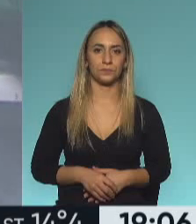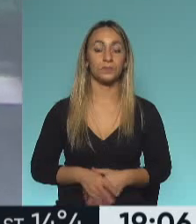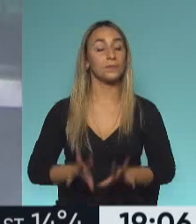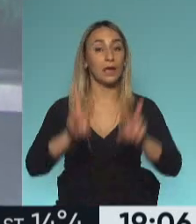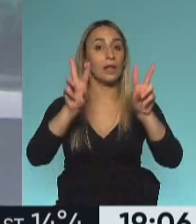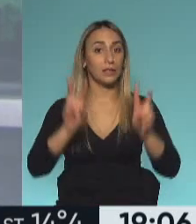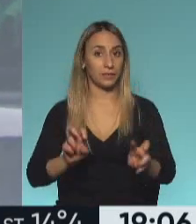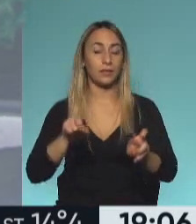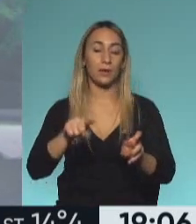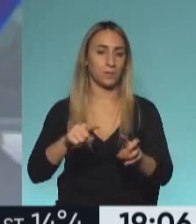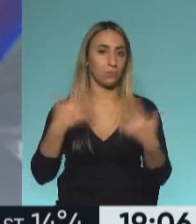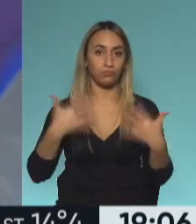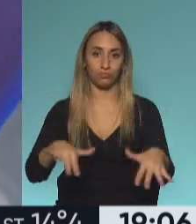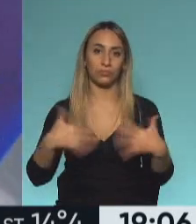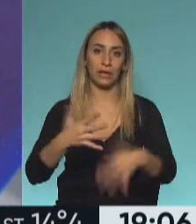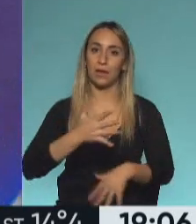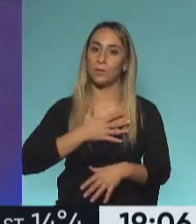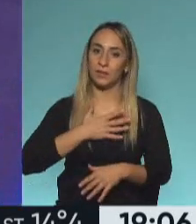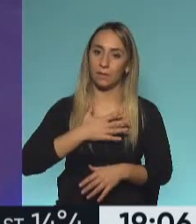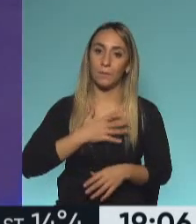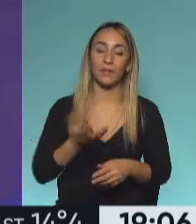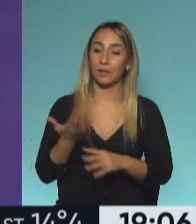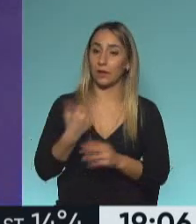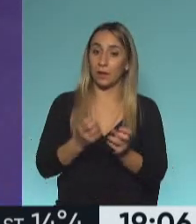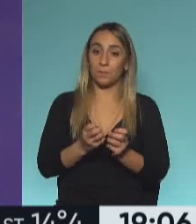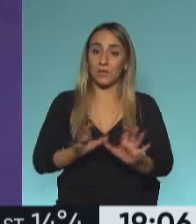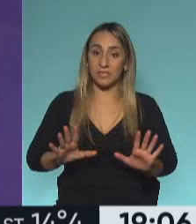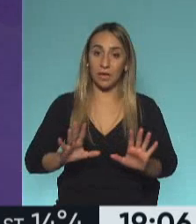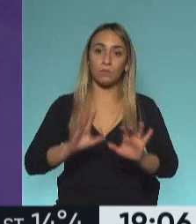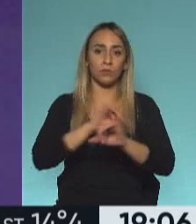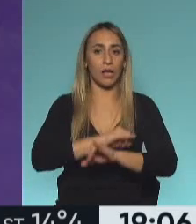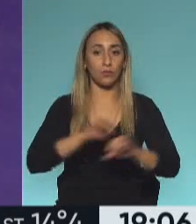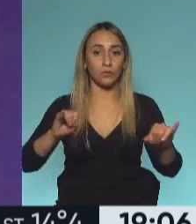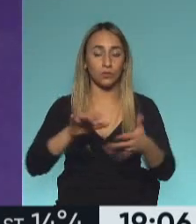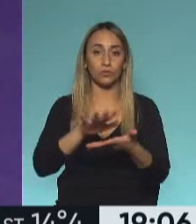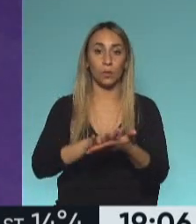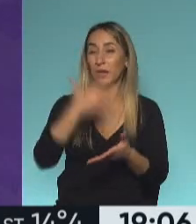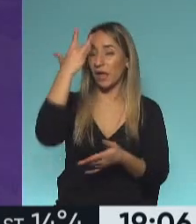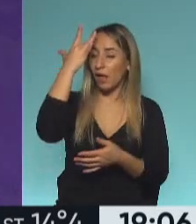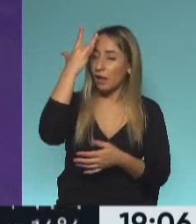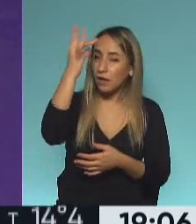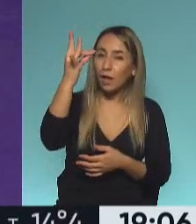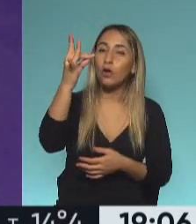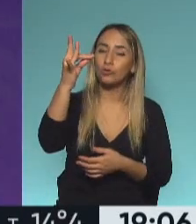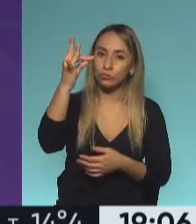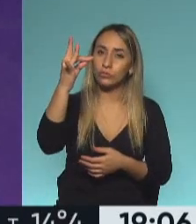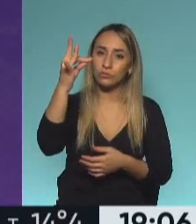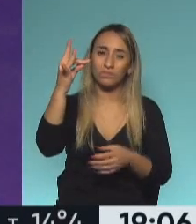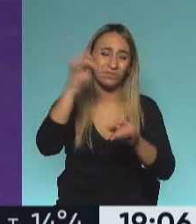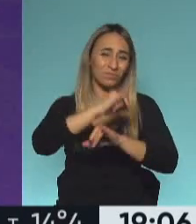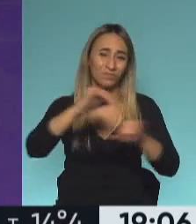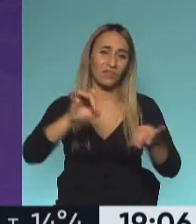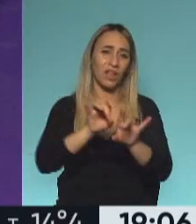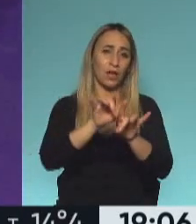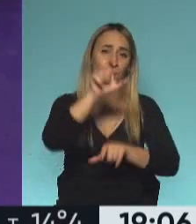El tema de la apertura, lamentablemente, tuvimos que arrancar informando sobre el récord absoluto de contagios